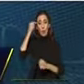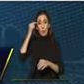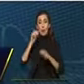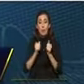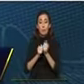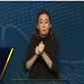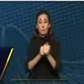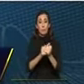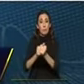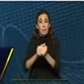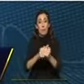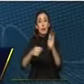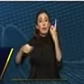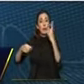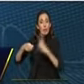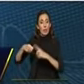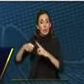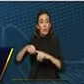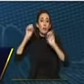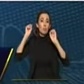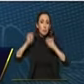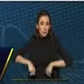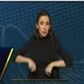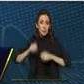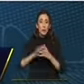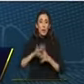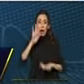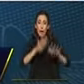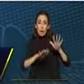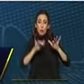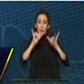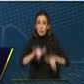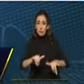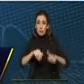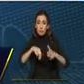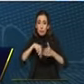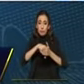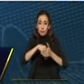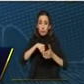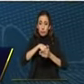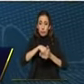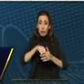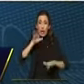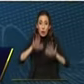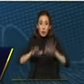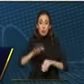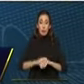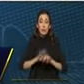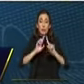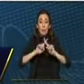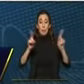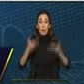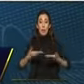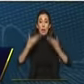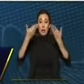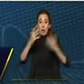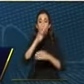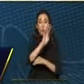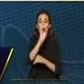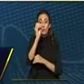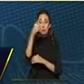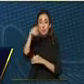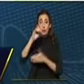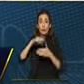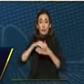de Quito. Hicimos posible esa obra. Parecía que se detenía. Con créditos directos por 400 millones de dólares y